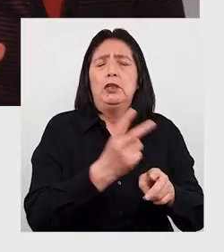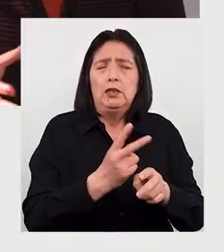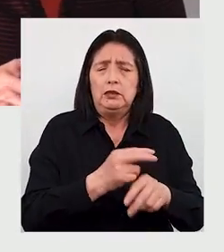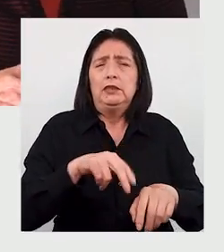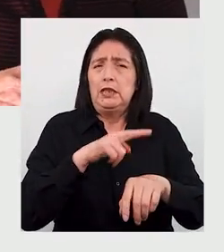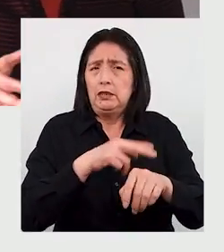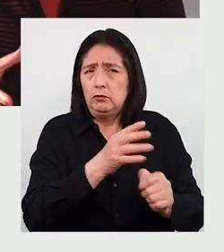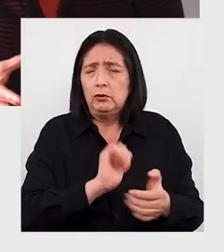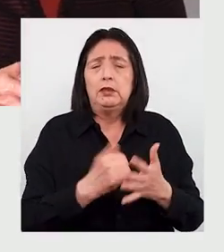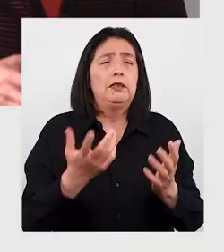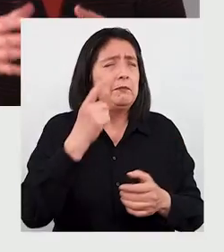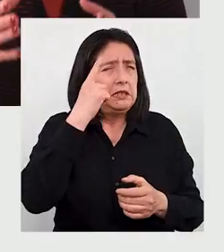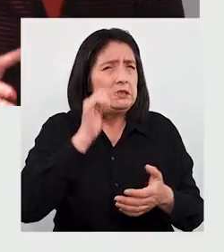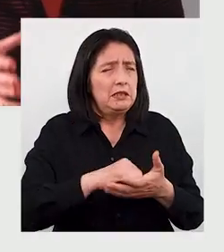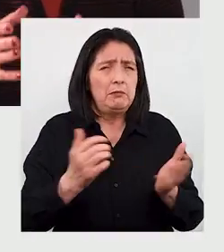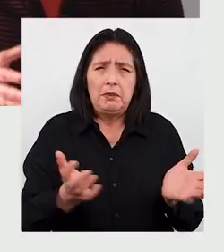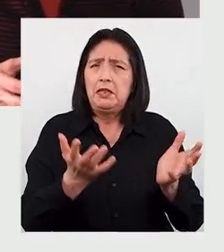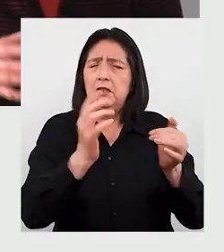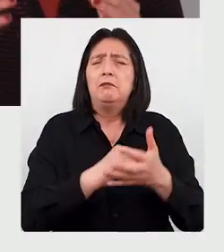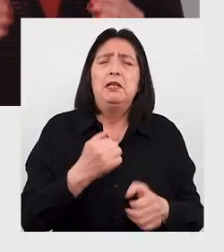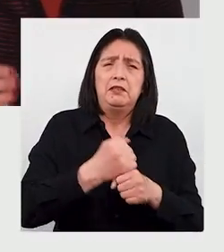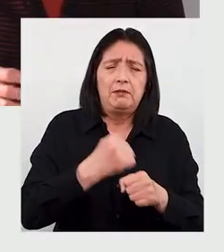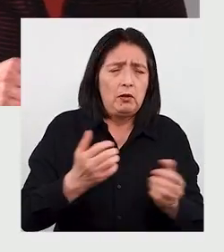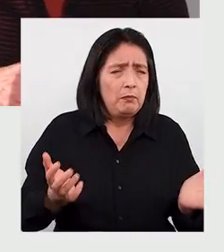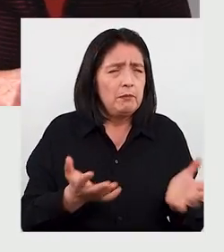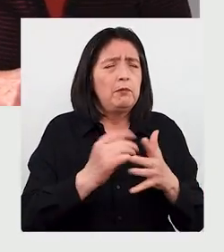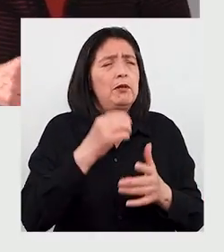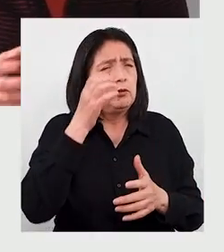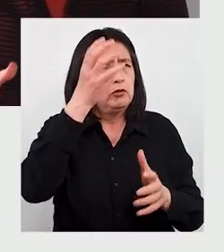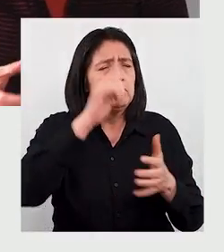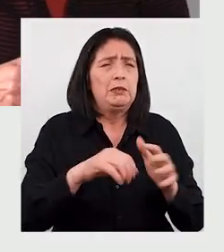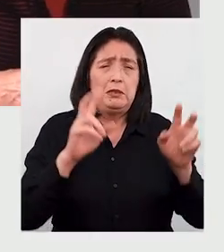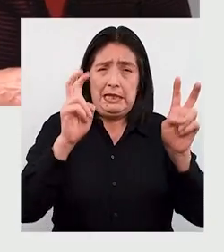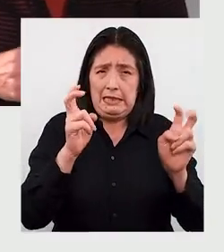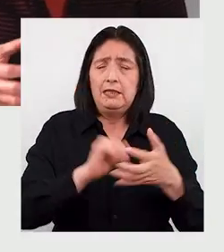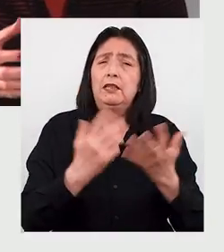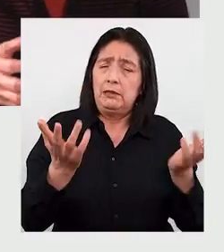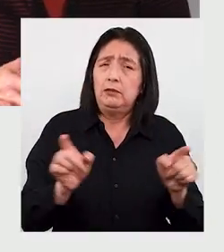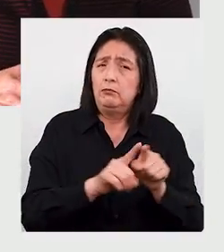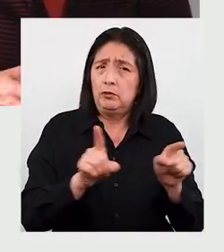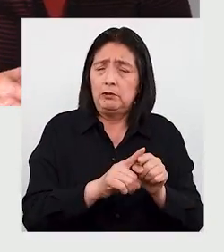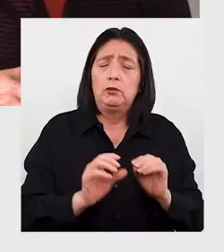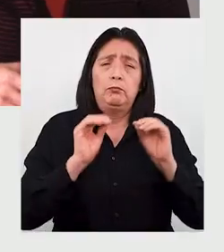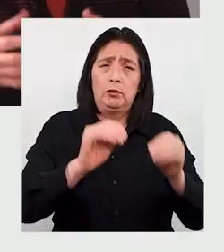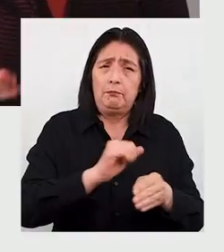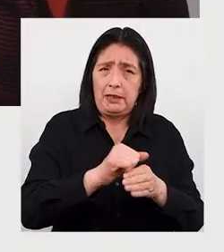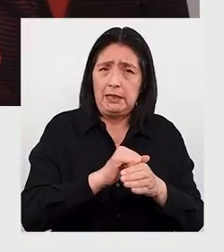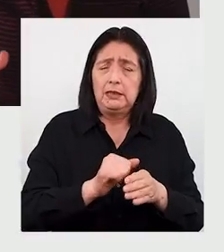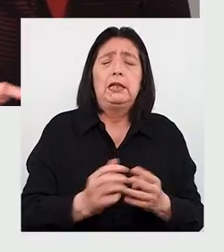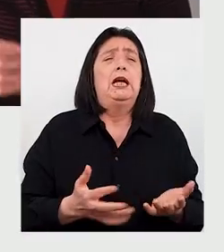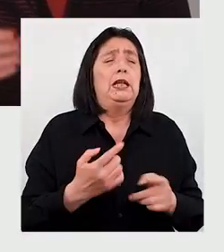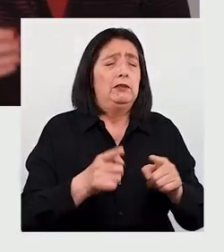Sin embargo, consideramos que, para incentivar actividades para promover el conocimiento sobre este tema, así como su aplicación en